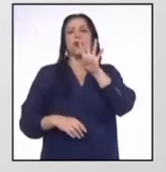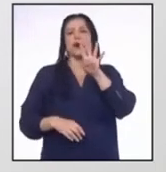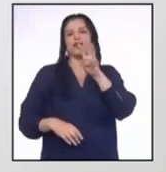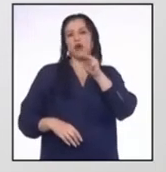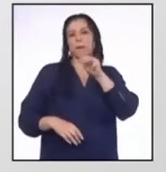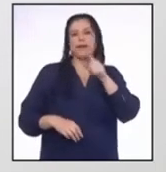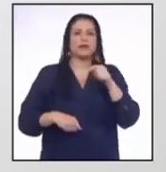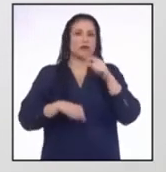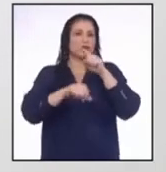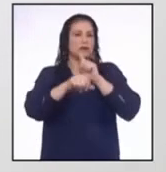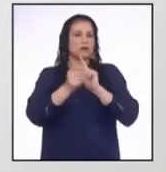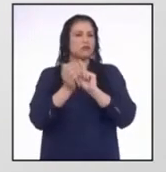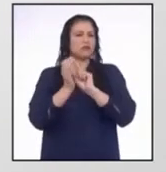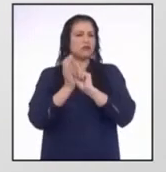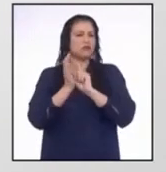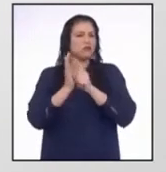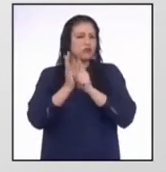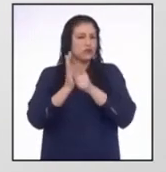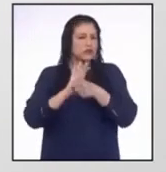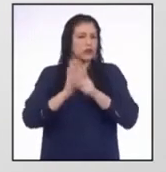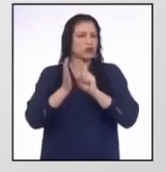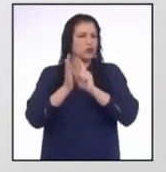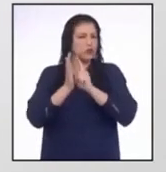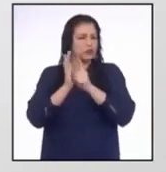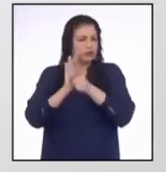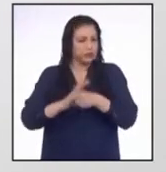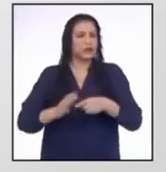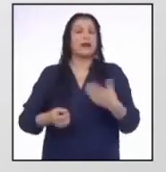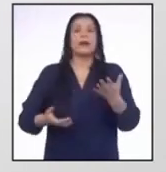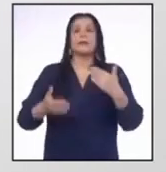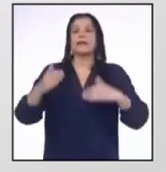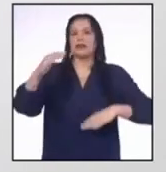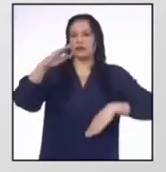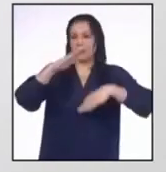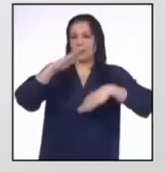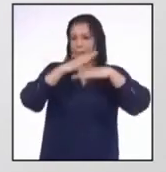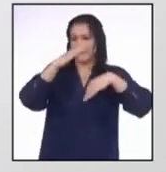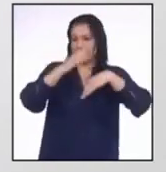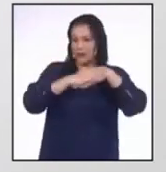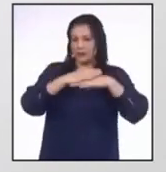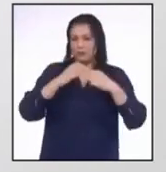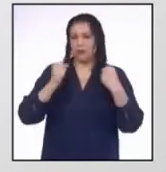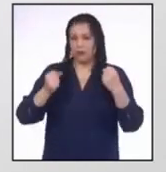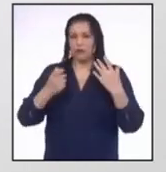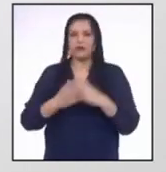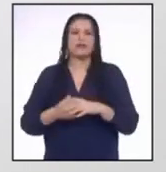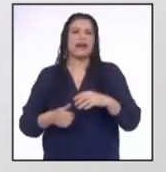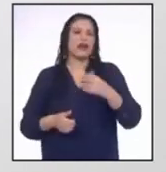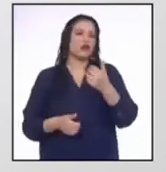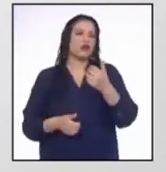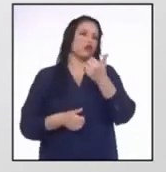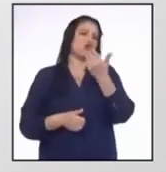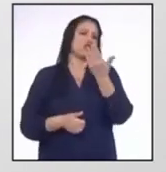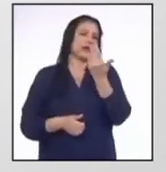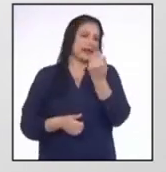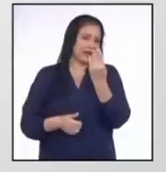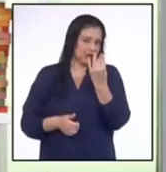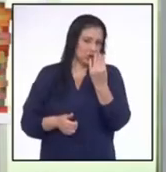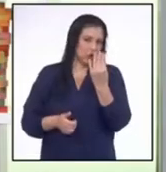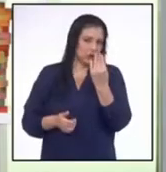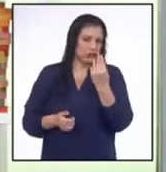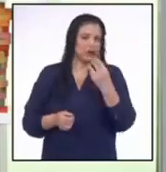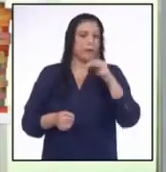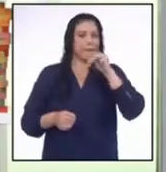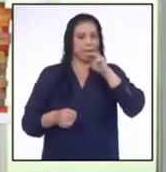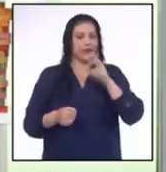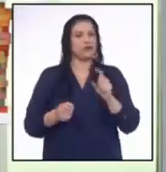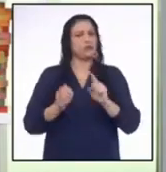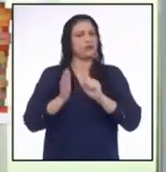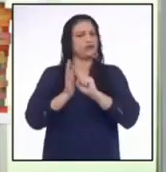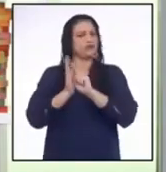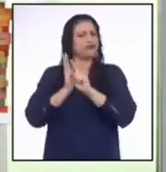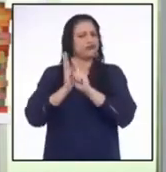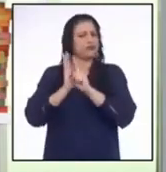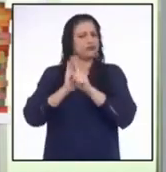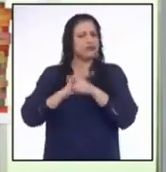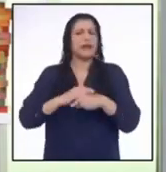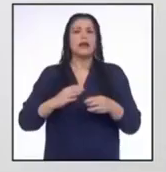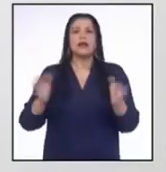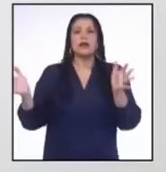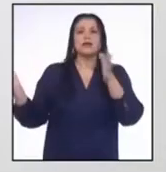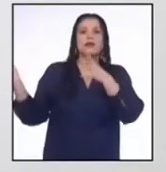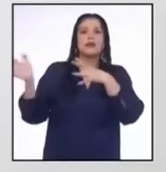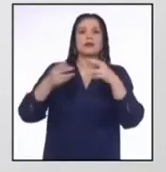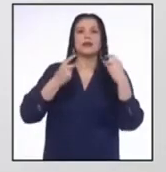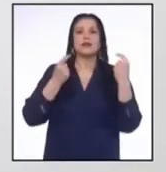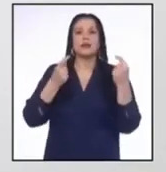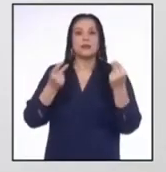metros por segundo aproximadamente, llegando a su máxima potencia a los 14 metros por segundo. ¿Y si el viento va más